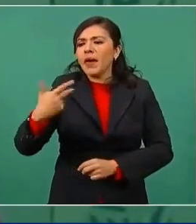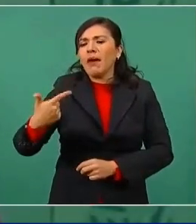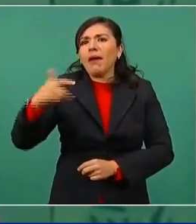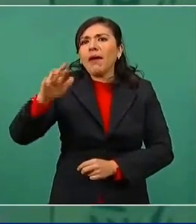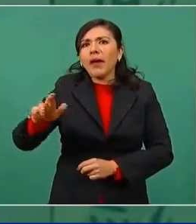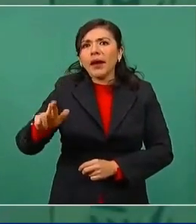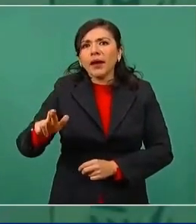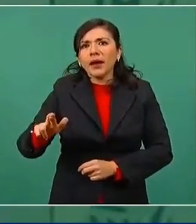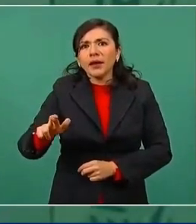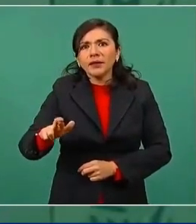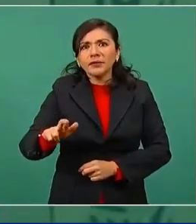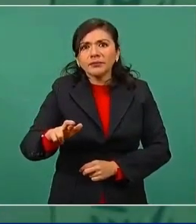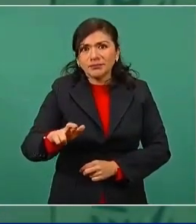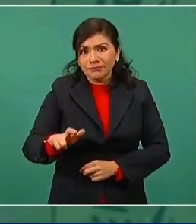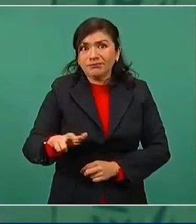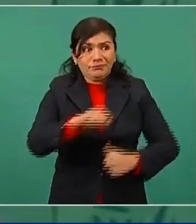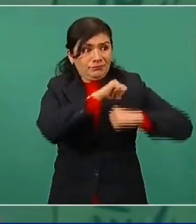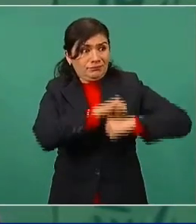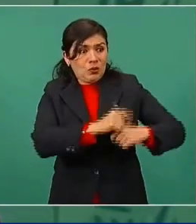General de la República